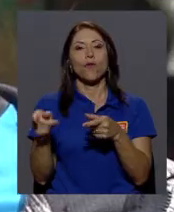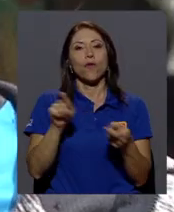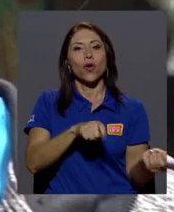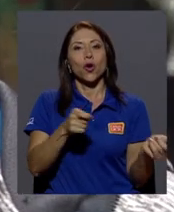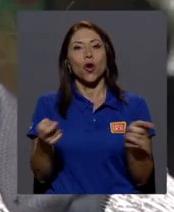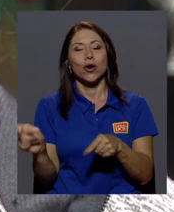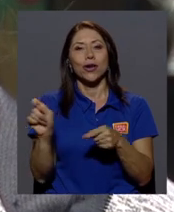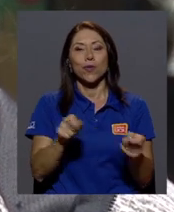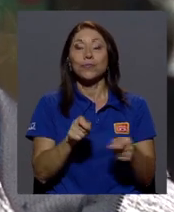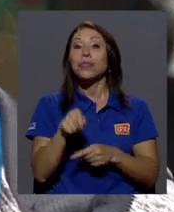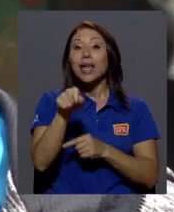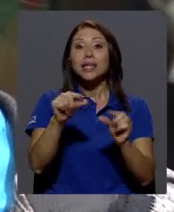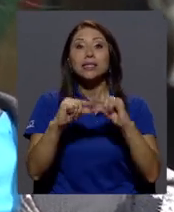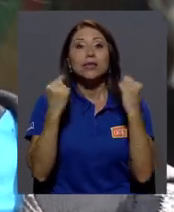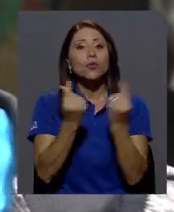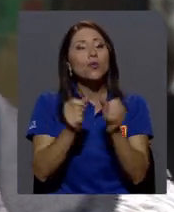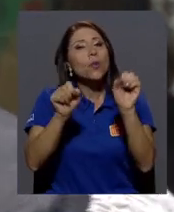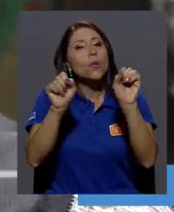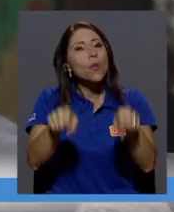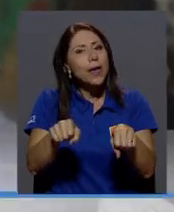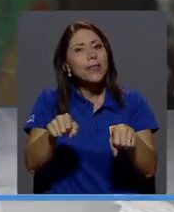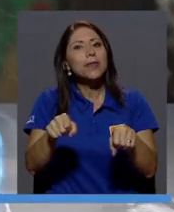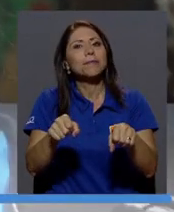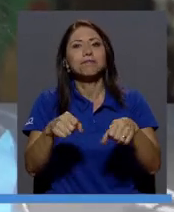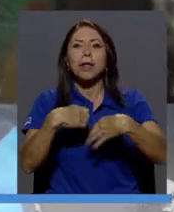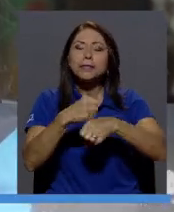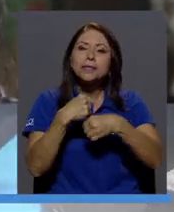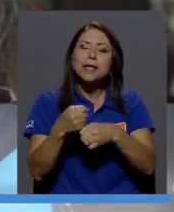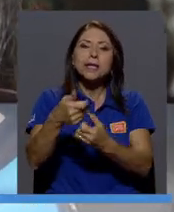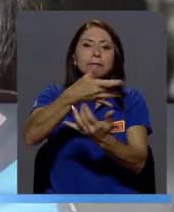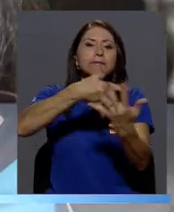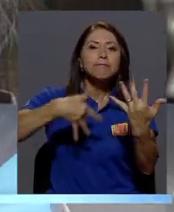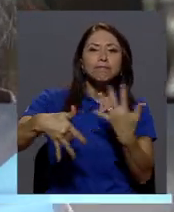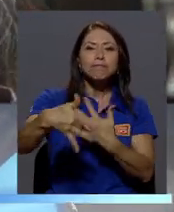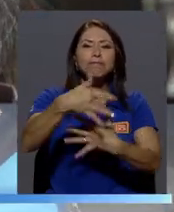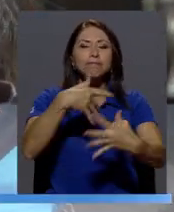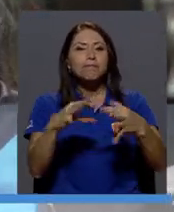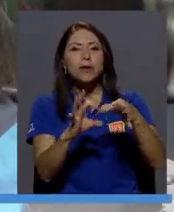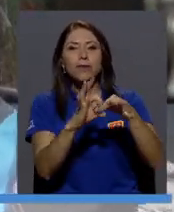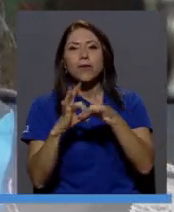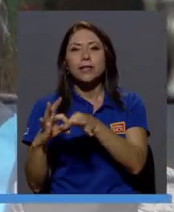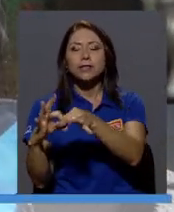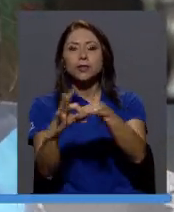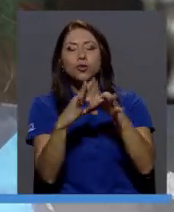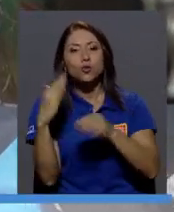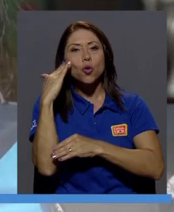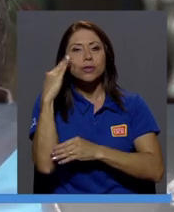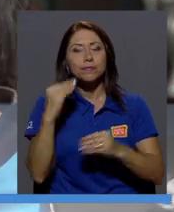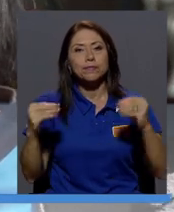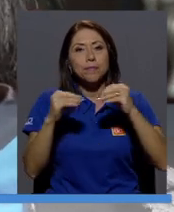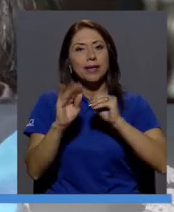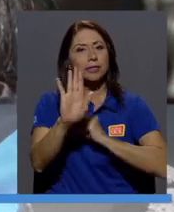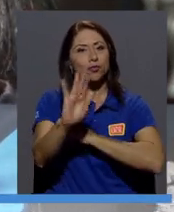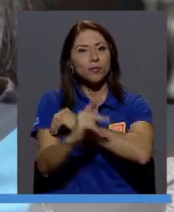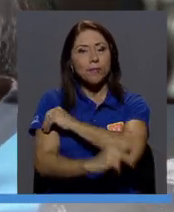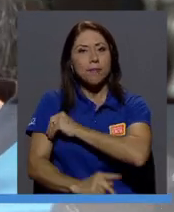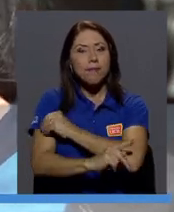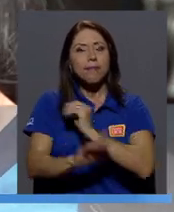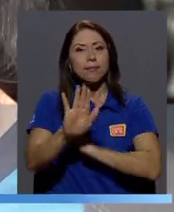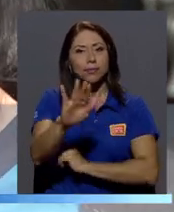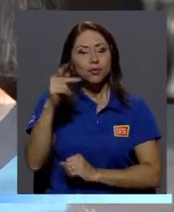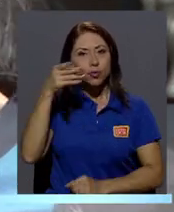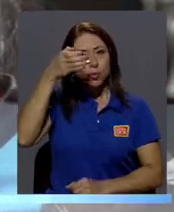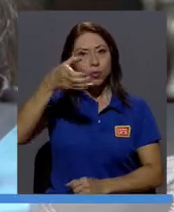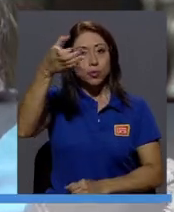Este grupo yo digo que te puede formar muchas relaciones, conocer más de sobre tu país, sobre tu cultura,